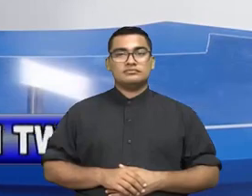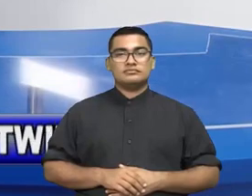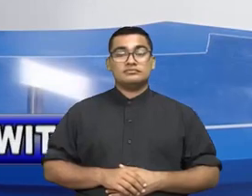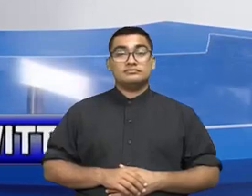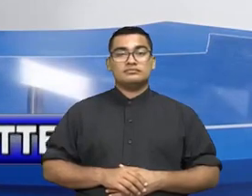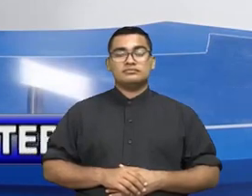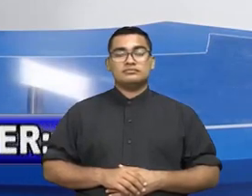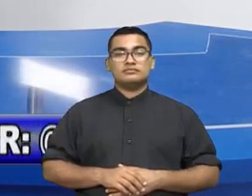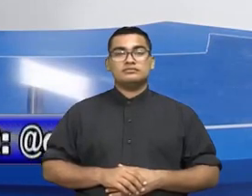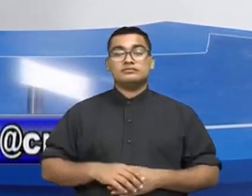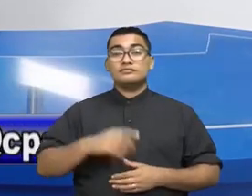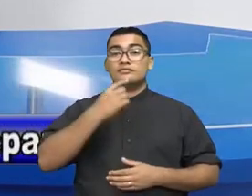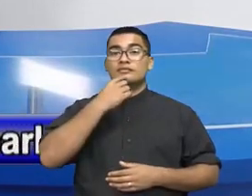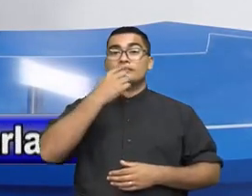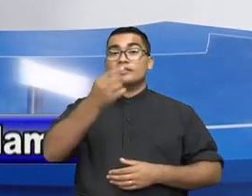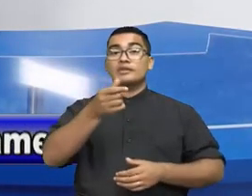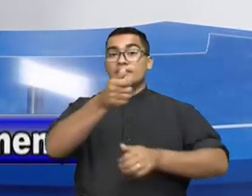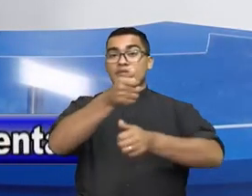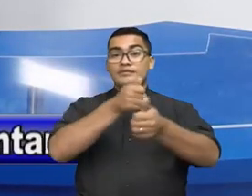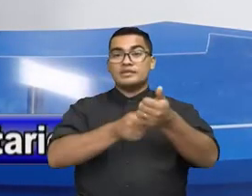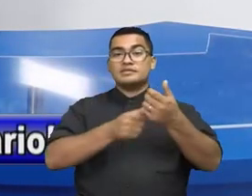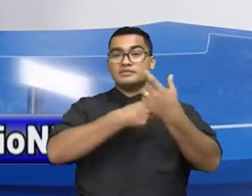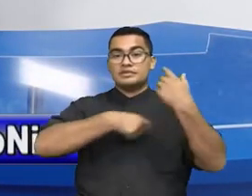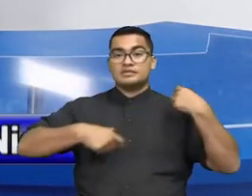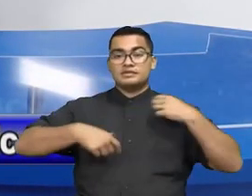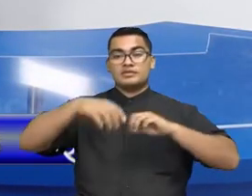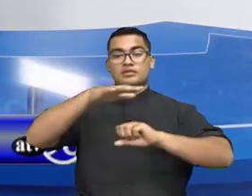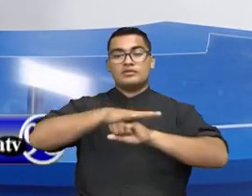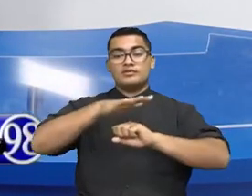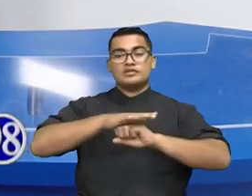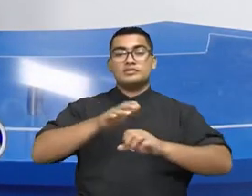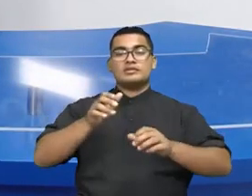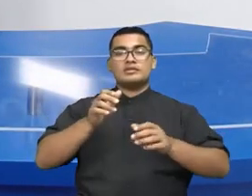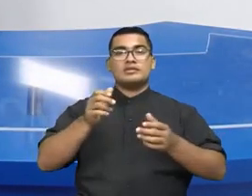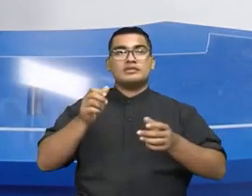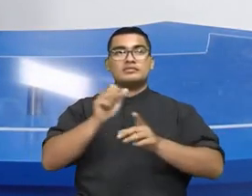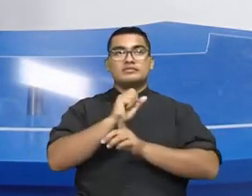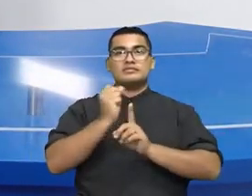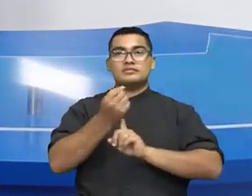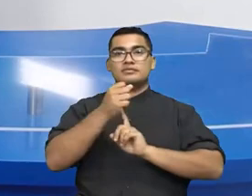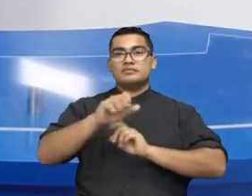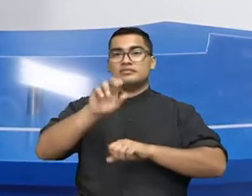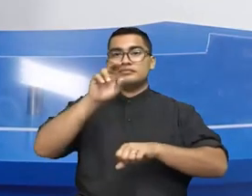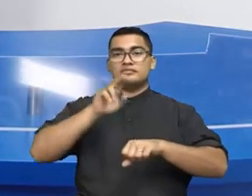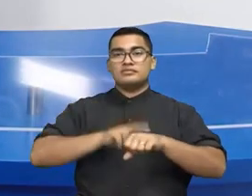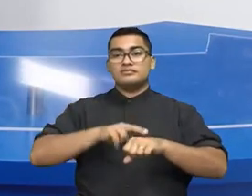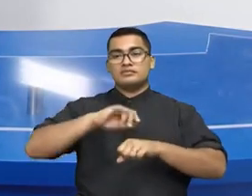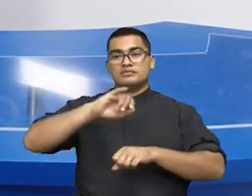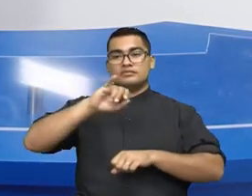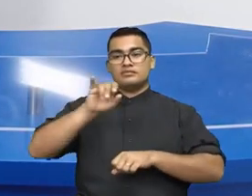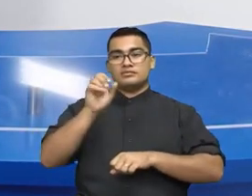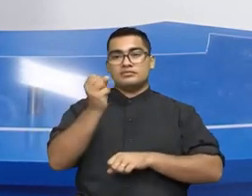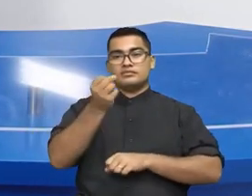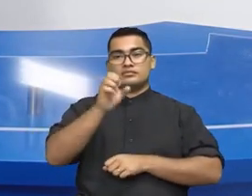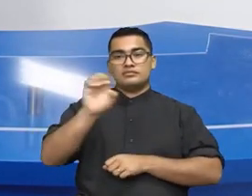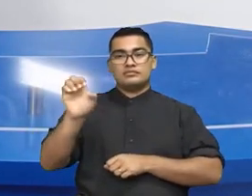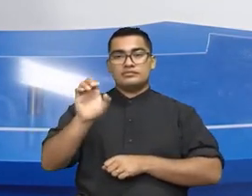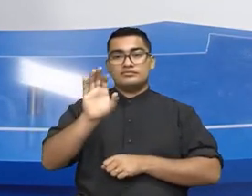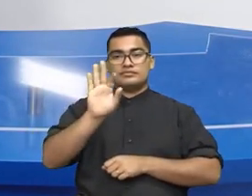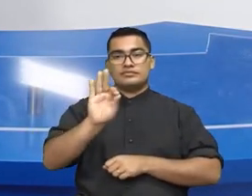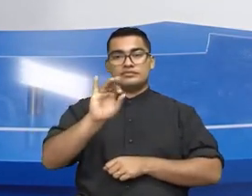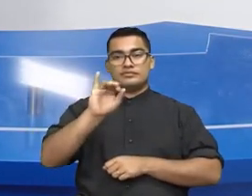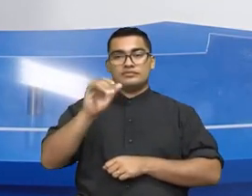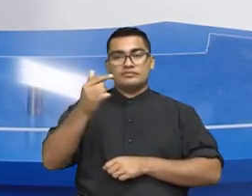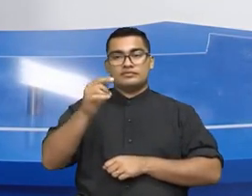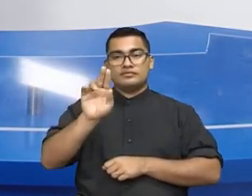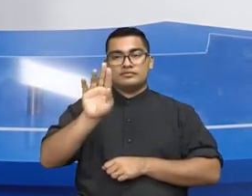Por otra parte, para el vicepresidente de la Comisión Económica de la Asamblea Nacional, diputado José Figueroa, la medida adoptada